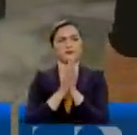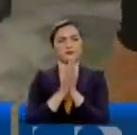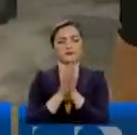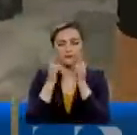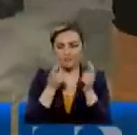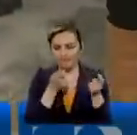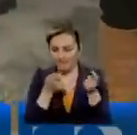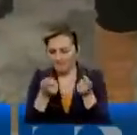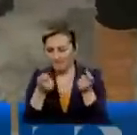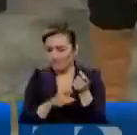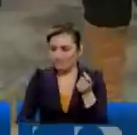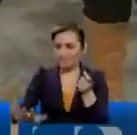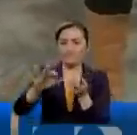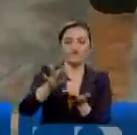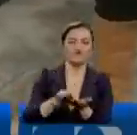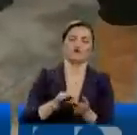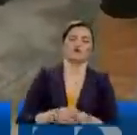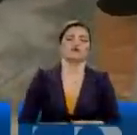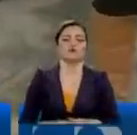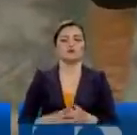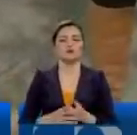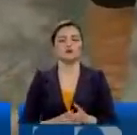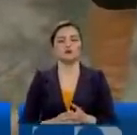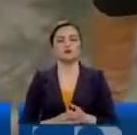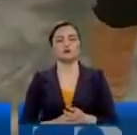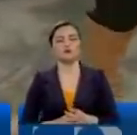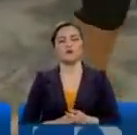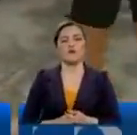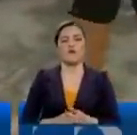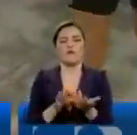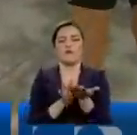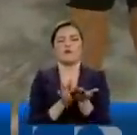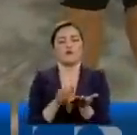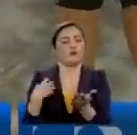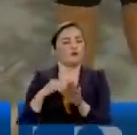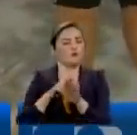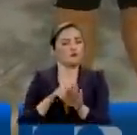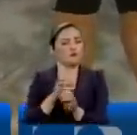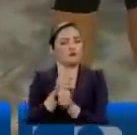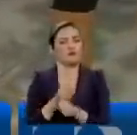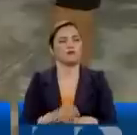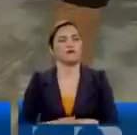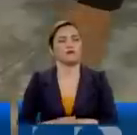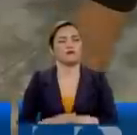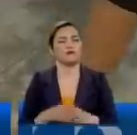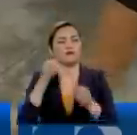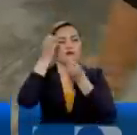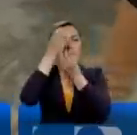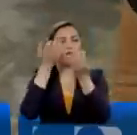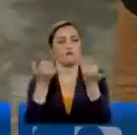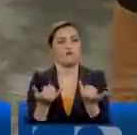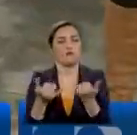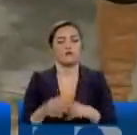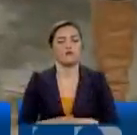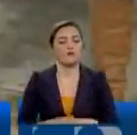constantes patrullajes en esta zona y pueda, como decimos, garantizarse la seguridad de los vecinos. Por ahora es lo que podemos contarles